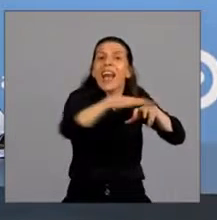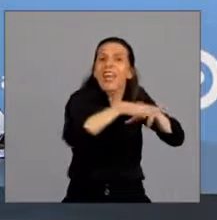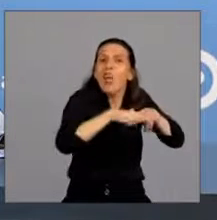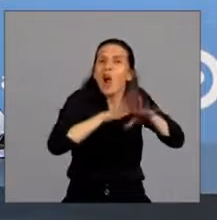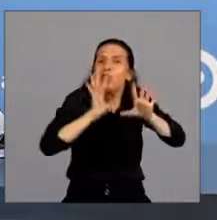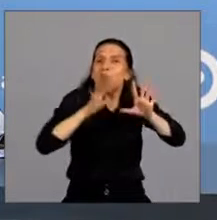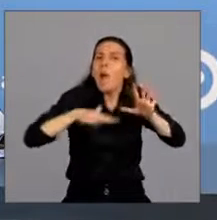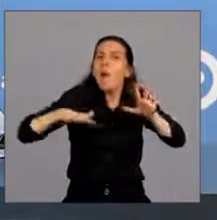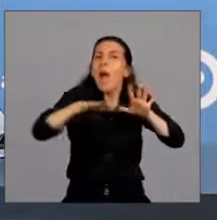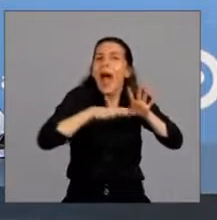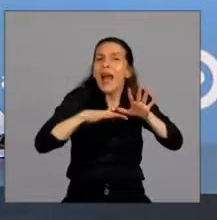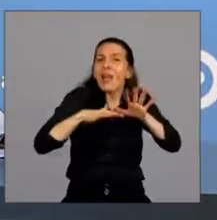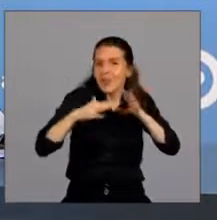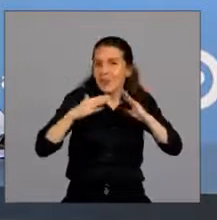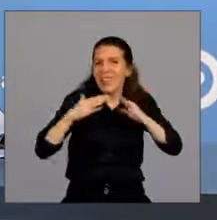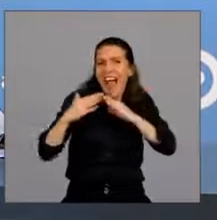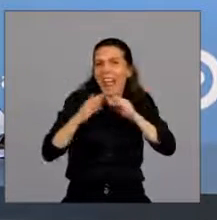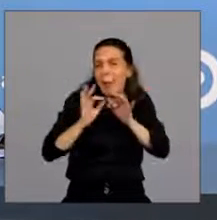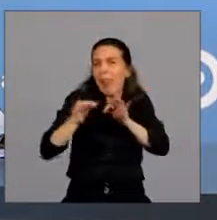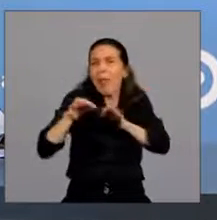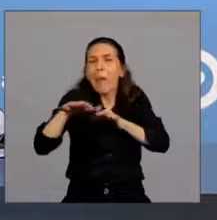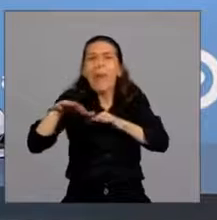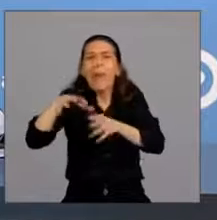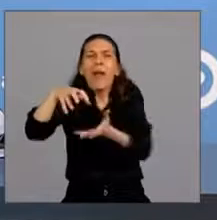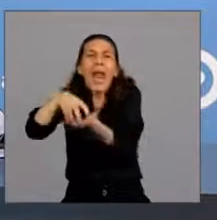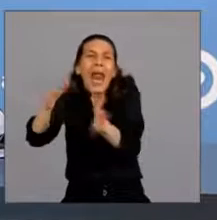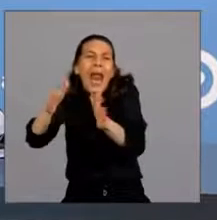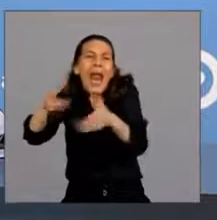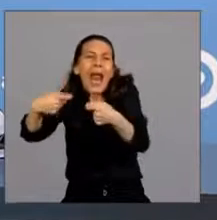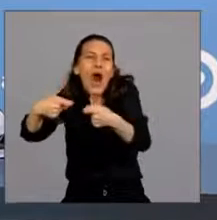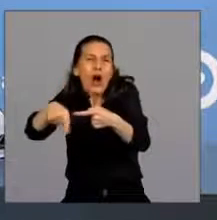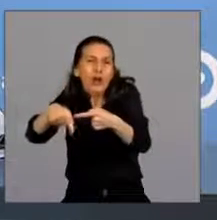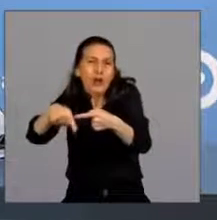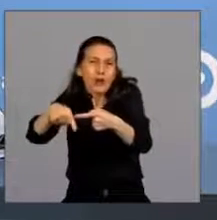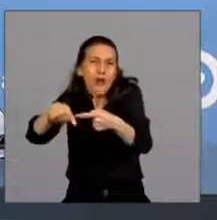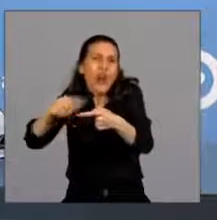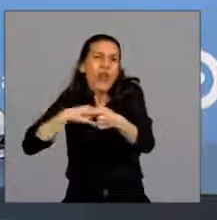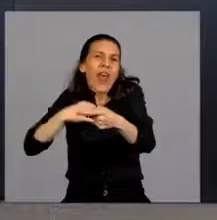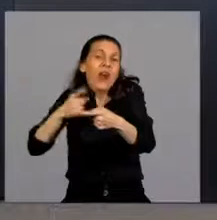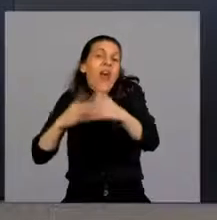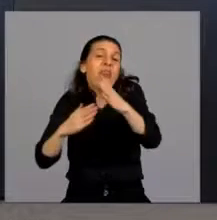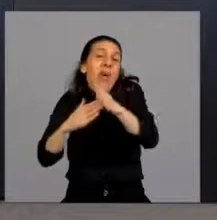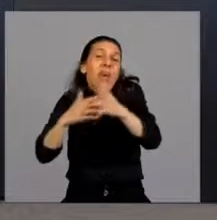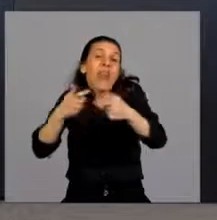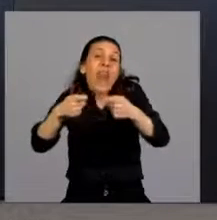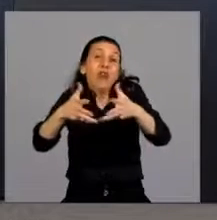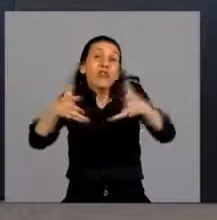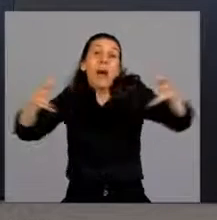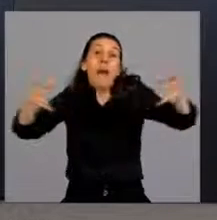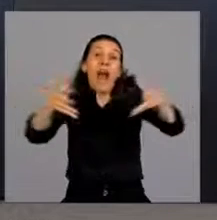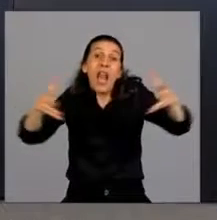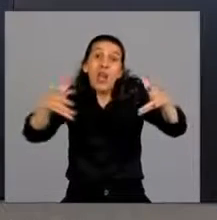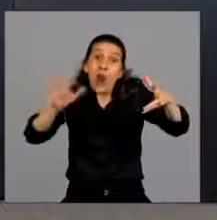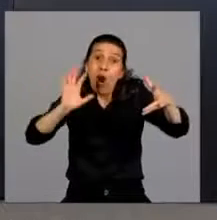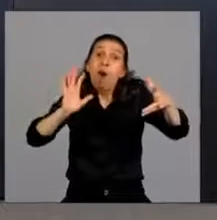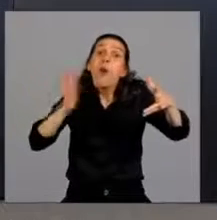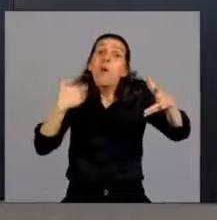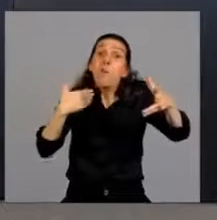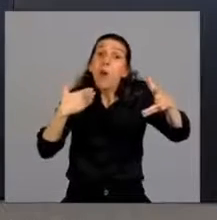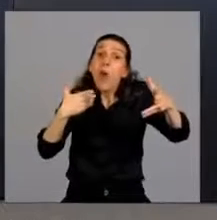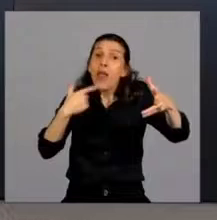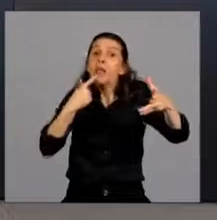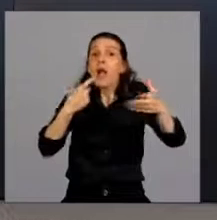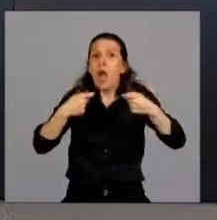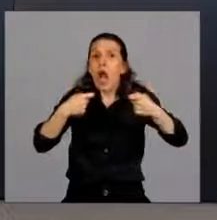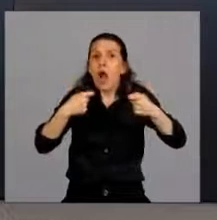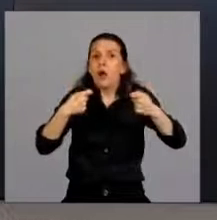de proximidad, con un protocolo estricto que incluso en algunos casos, dado el tamaño del local, puede incluir que tengan que atender de la puerta para